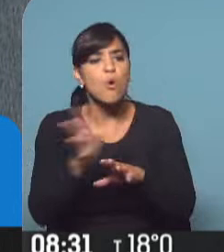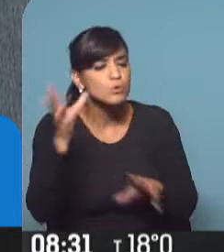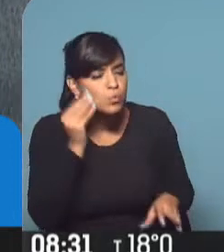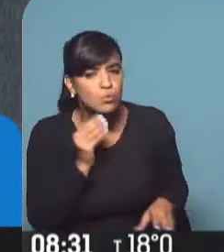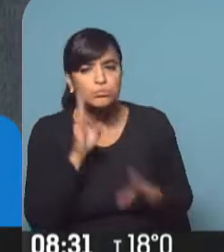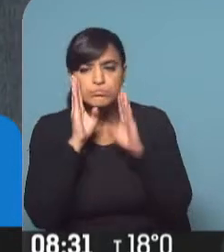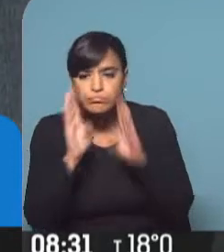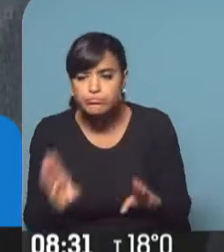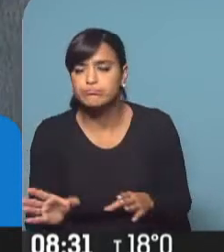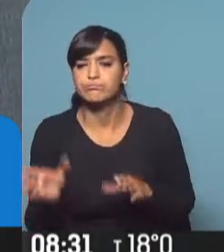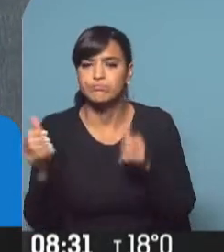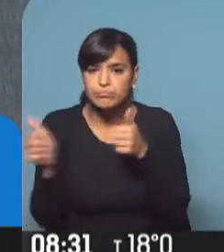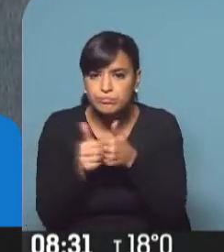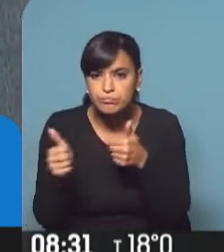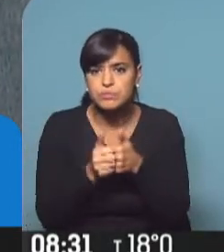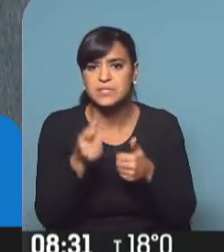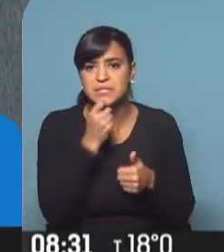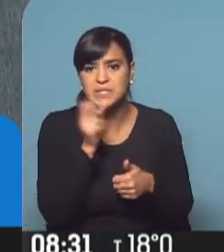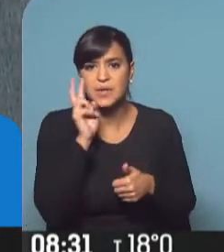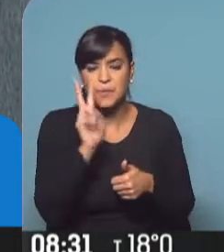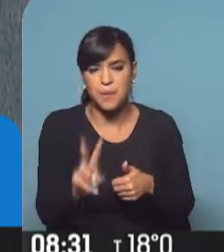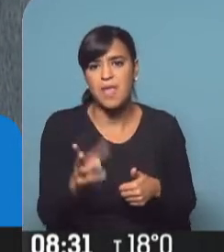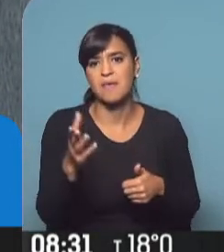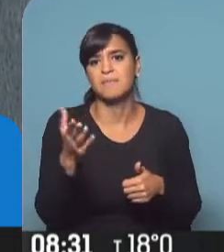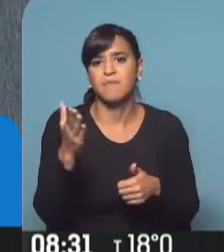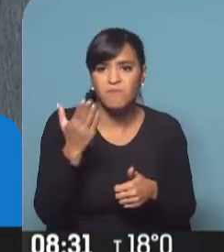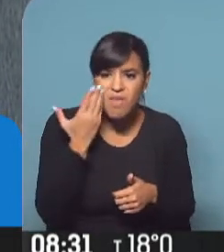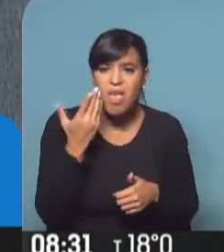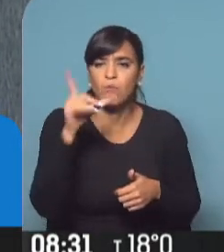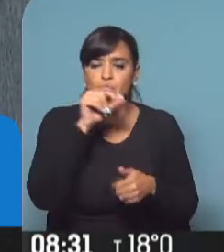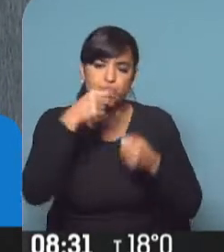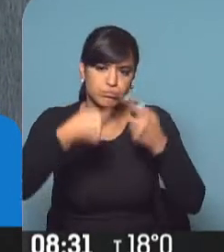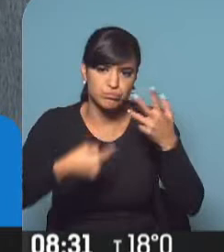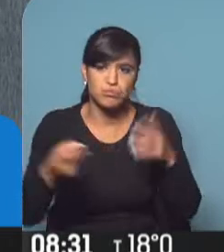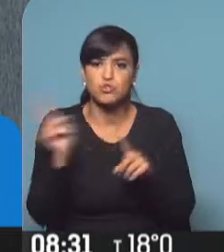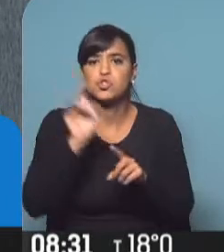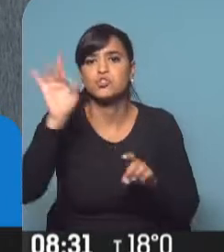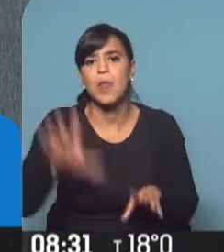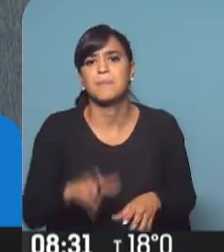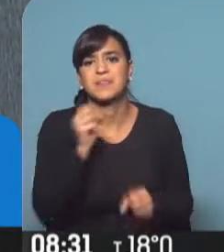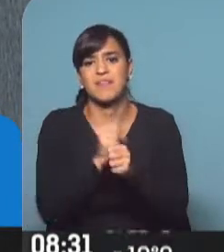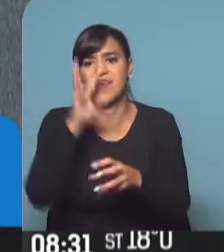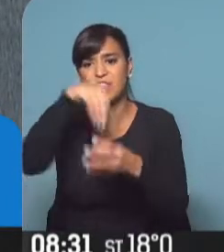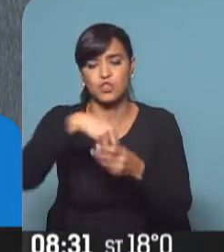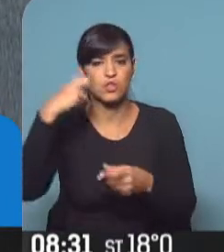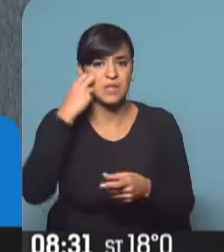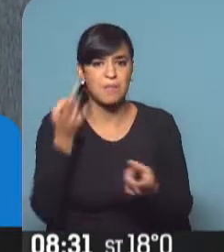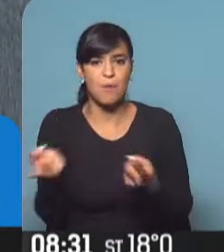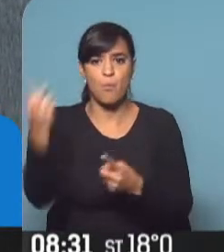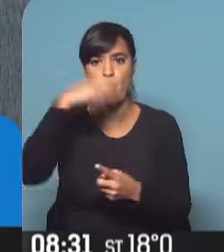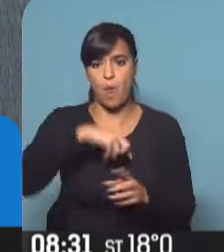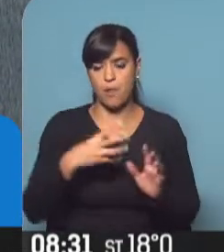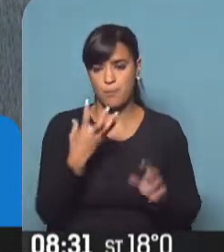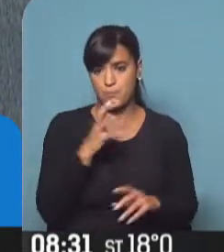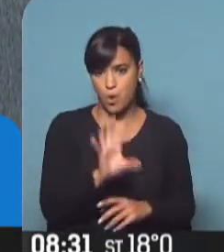desde el estar al lado si ustedes ven mis redes es que no solamente trabaje en el congreso de la nación sino también cuando volví a mi provincia